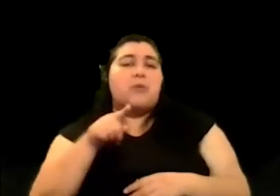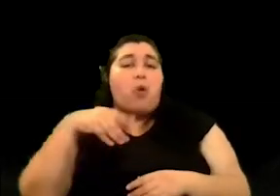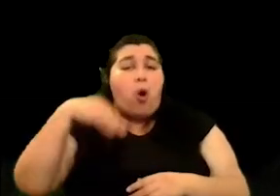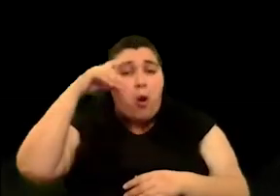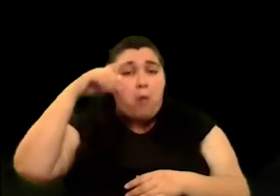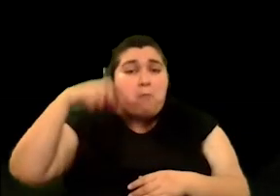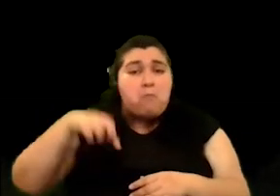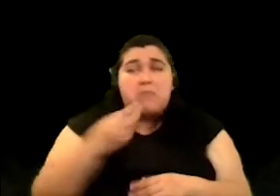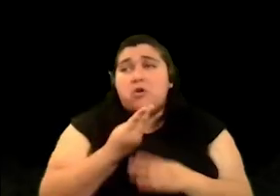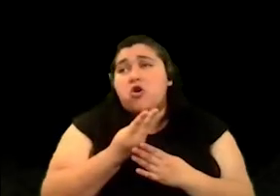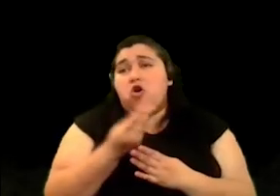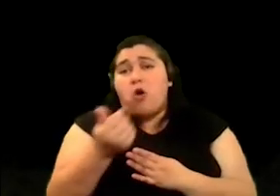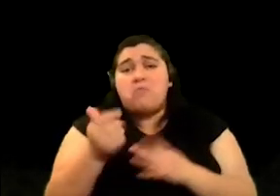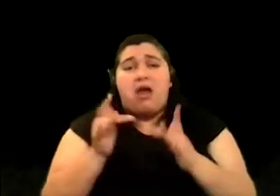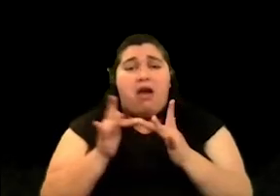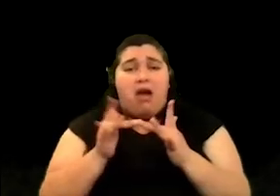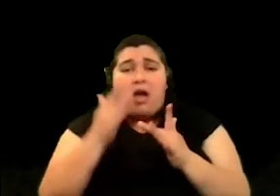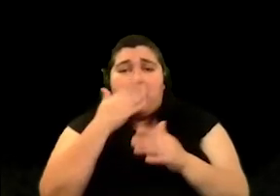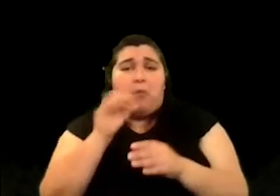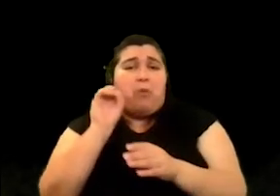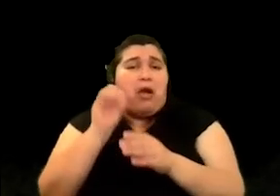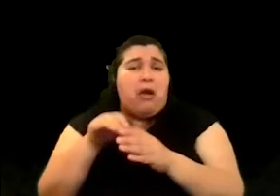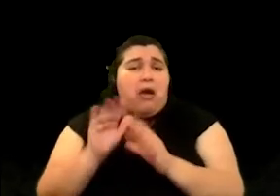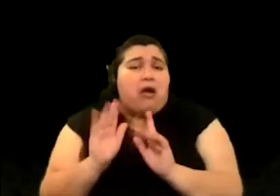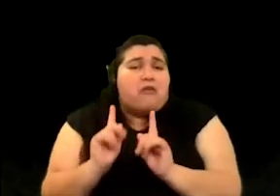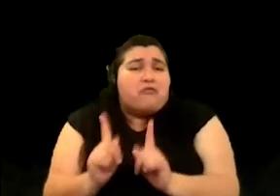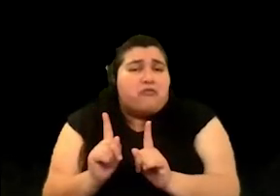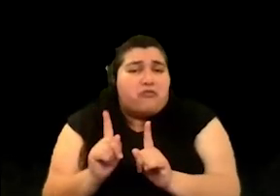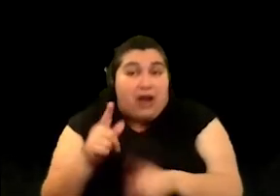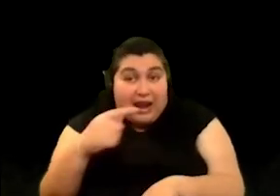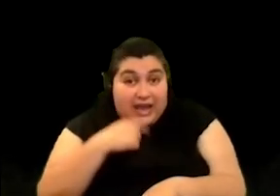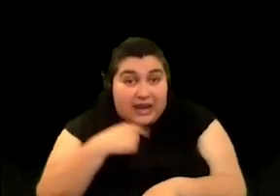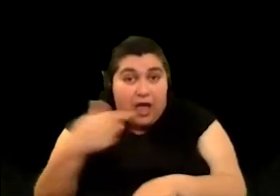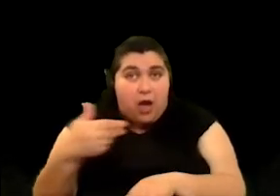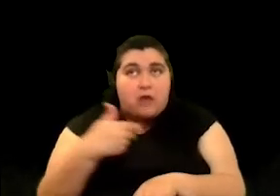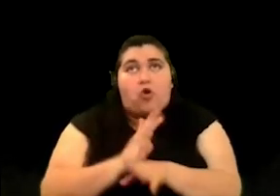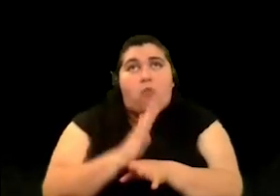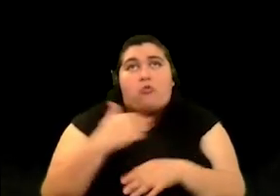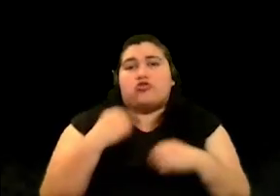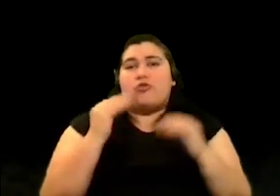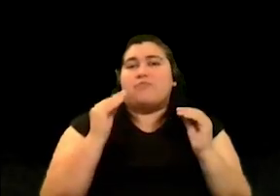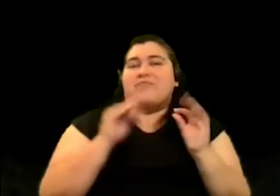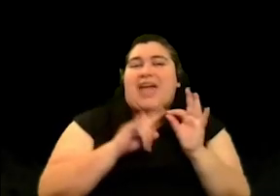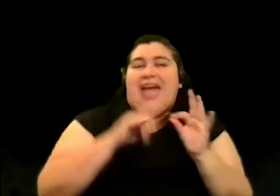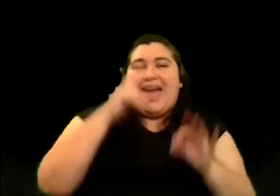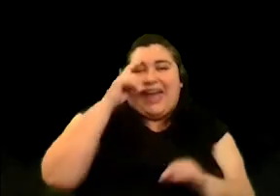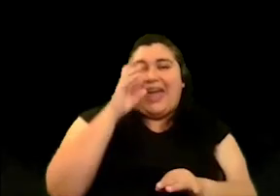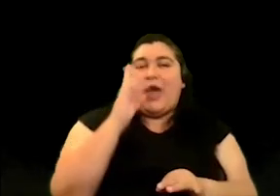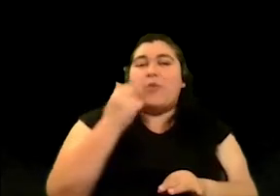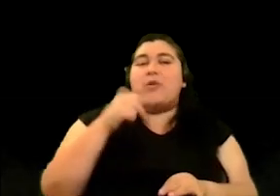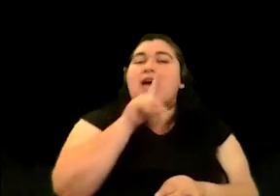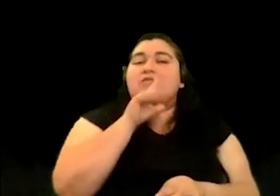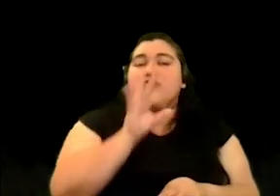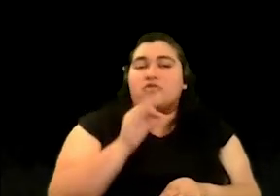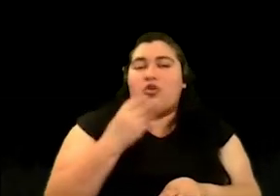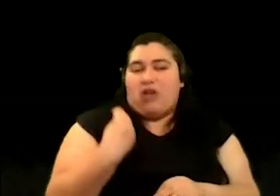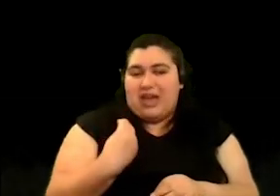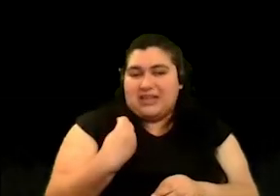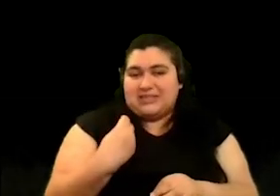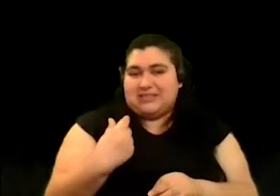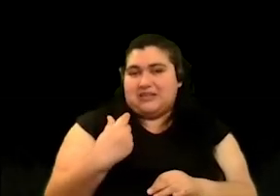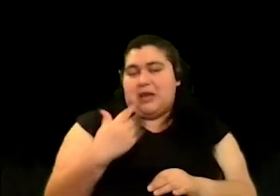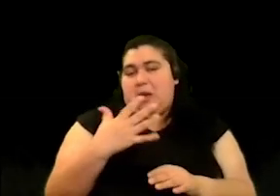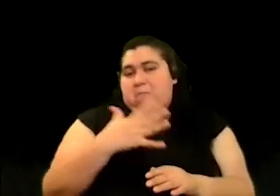comprarte dólares y los dejaste en caja? ¿Me quisiste generar un quebranto, sí o no? Esa circular, la 5 del 2014, que para mí es